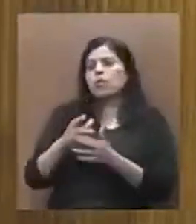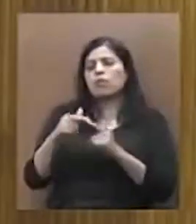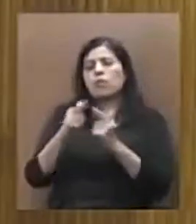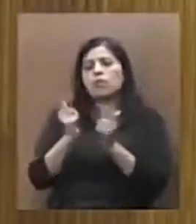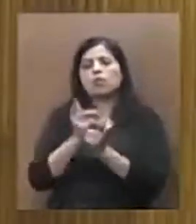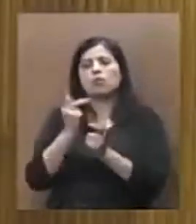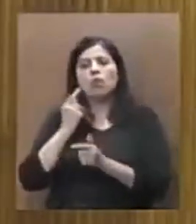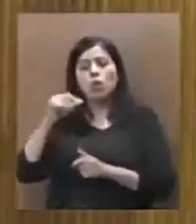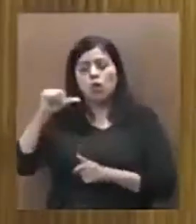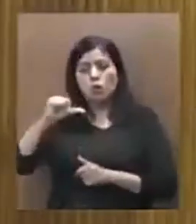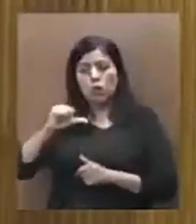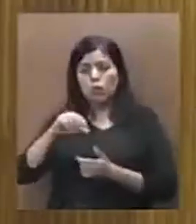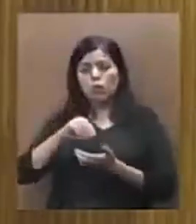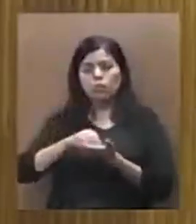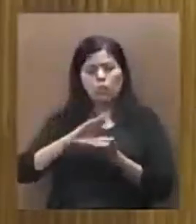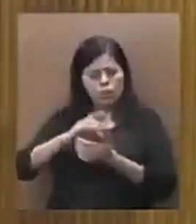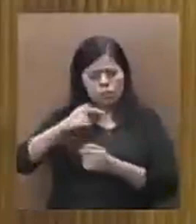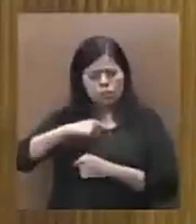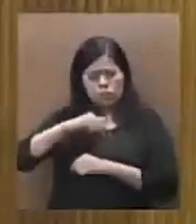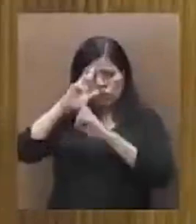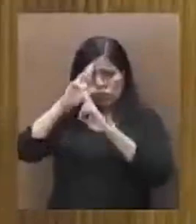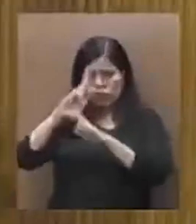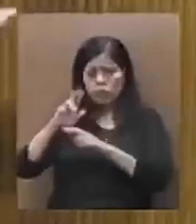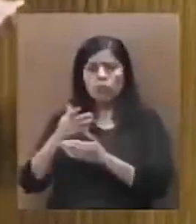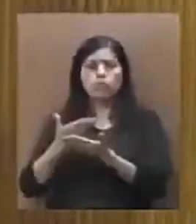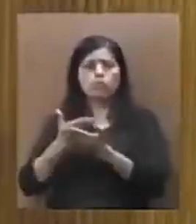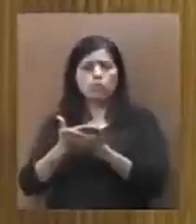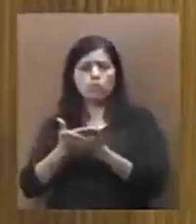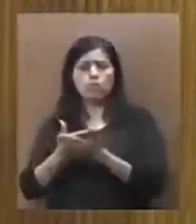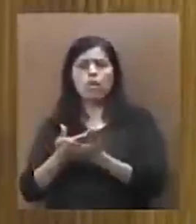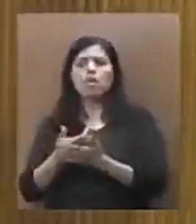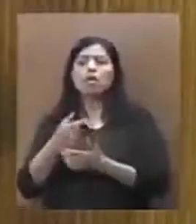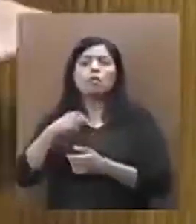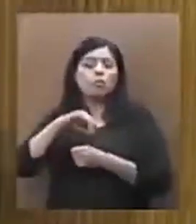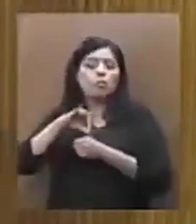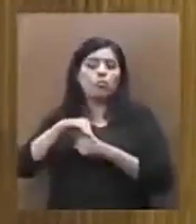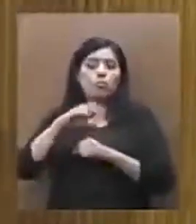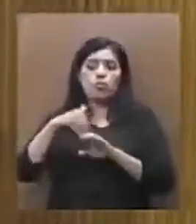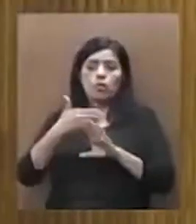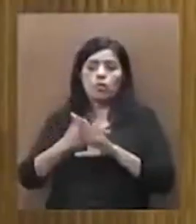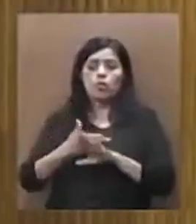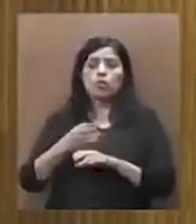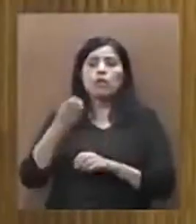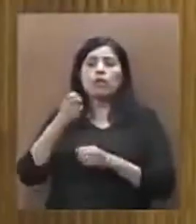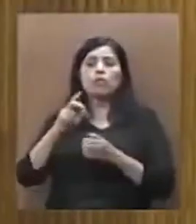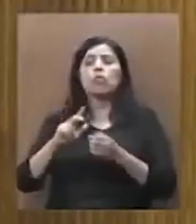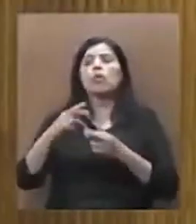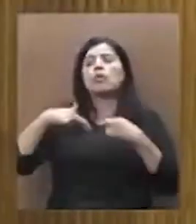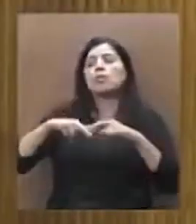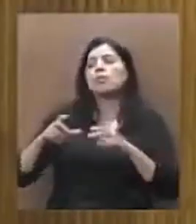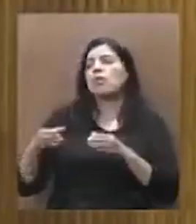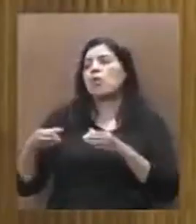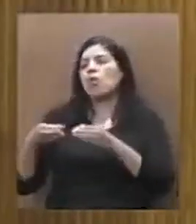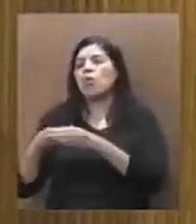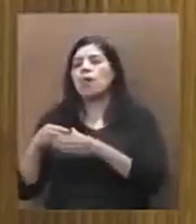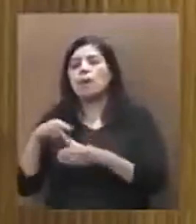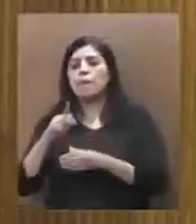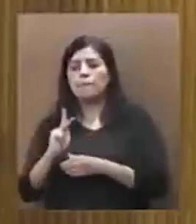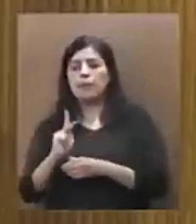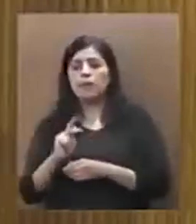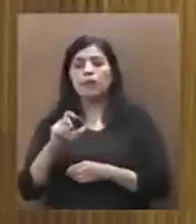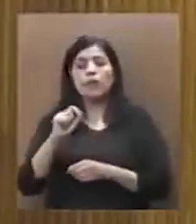hoy el punto de acuerdo que respeto que presente el diputado que evidentemente tenemos en contra representa una parte de la población pero para eso